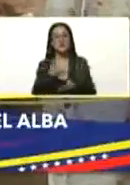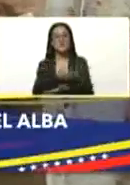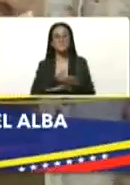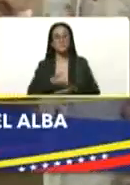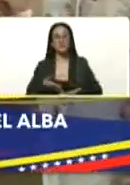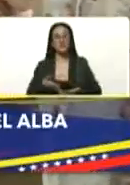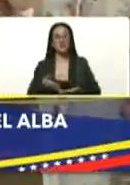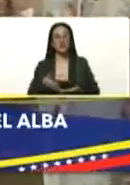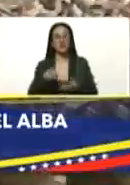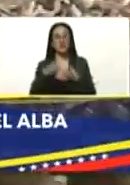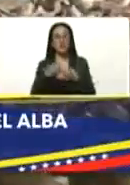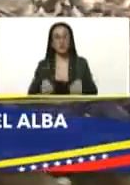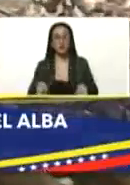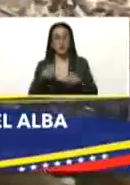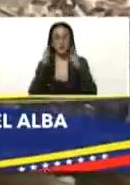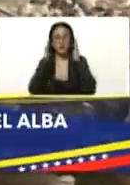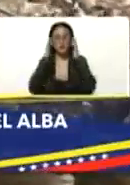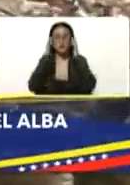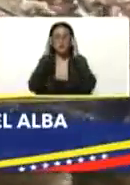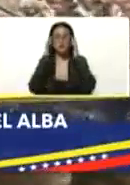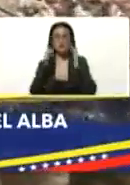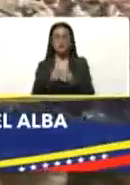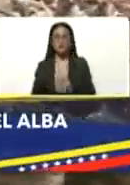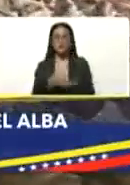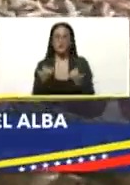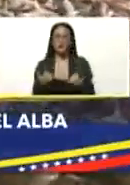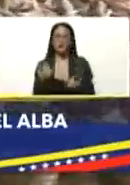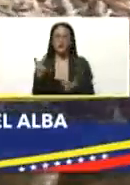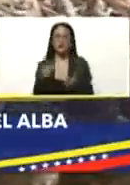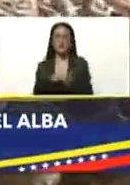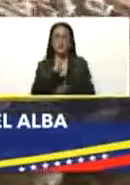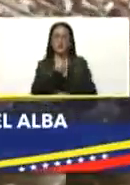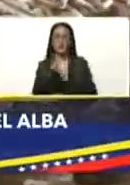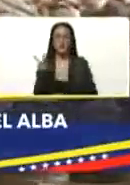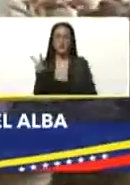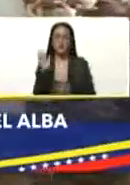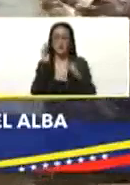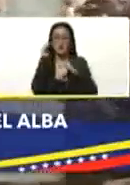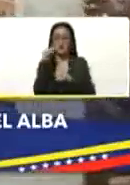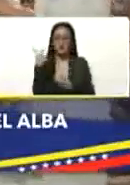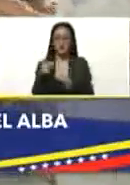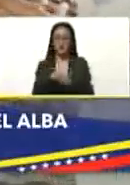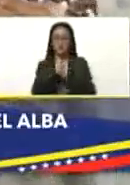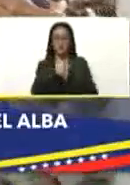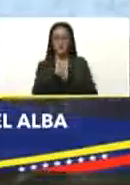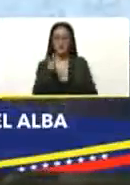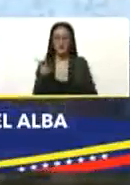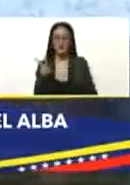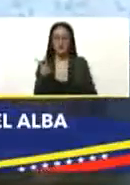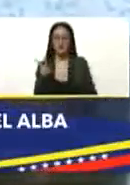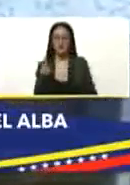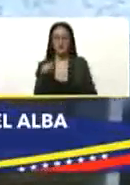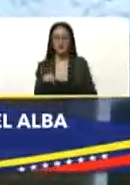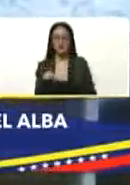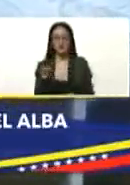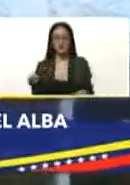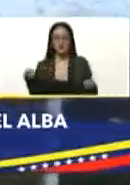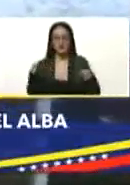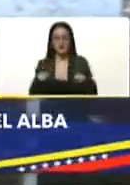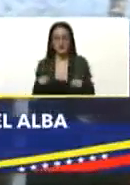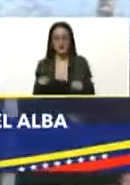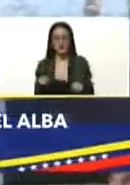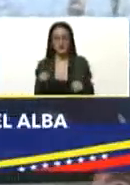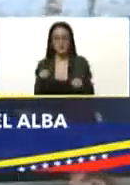de huevos. Ahora, en el 2022, atención, en el 2022, a este mes de cierre